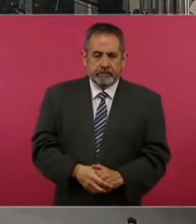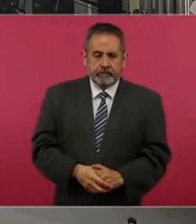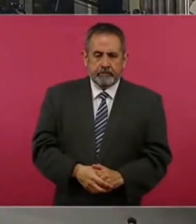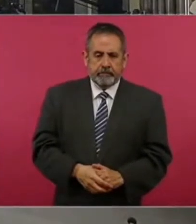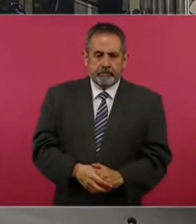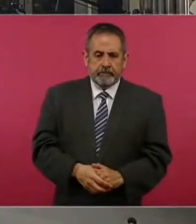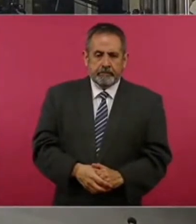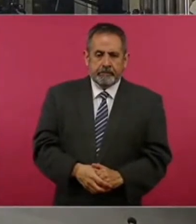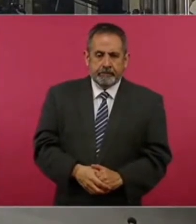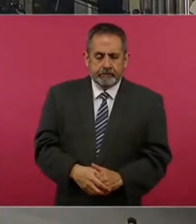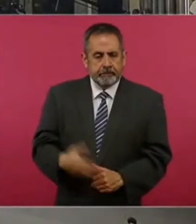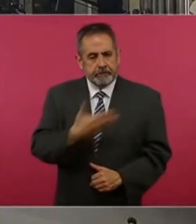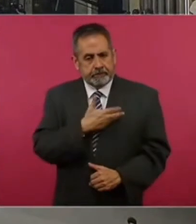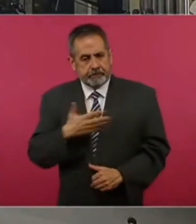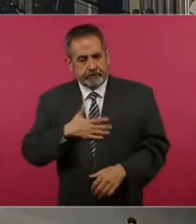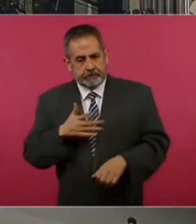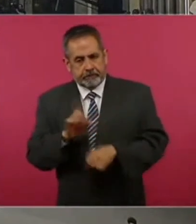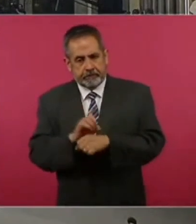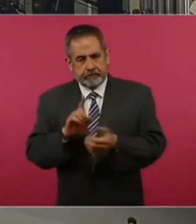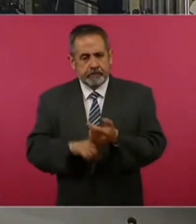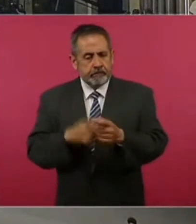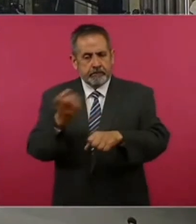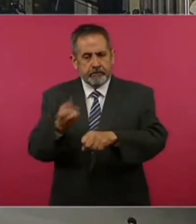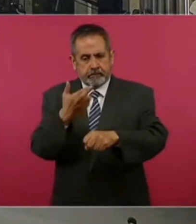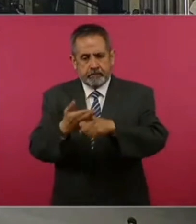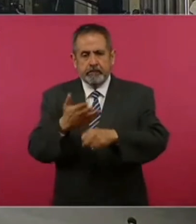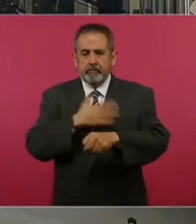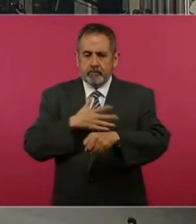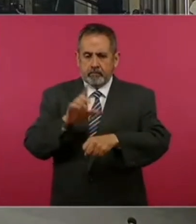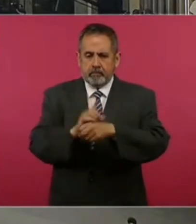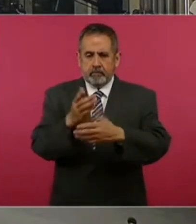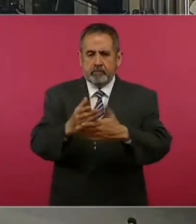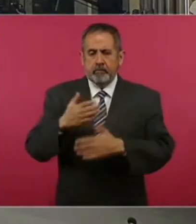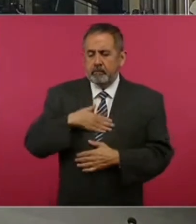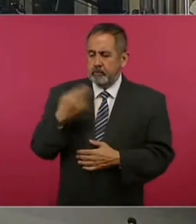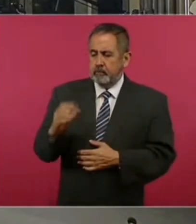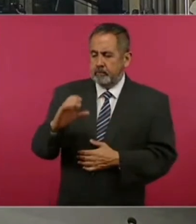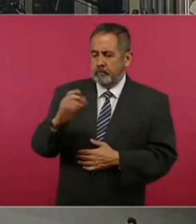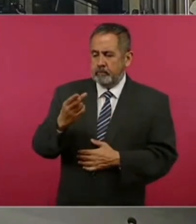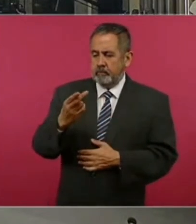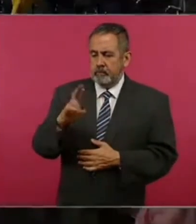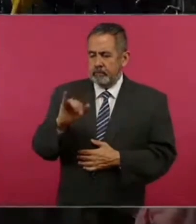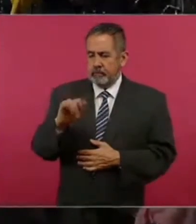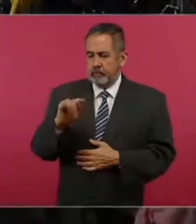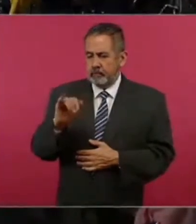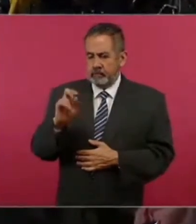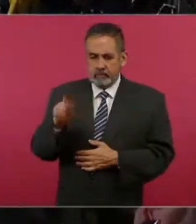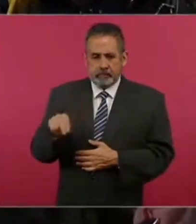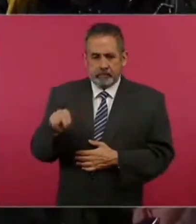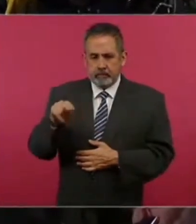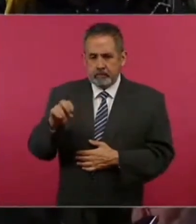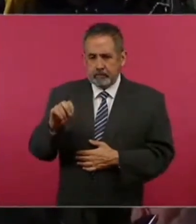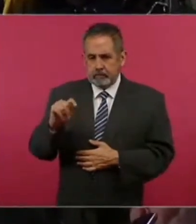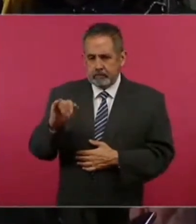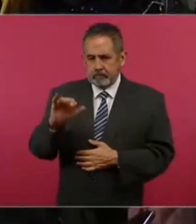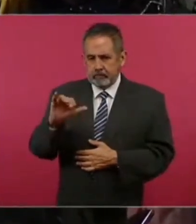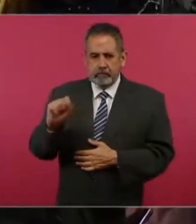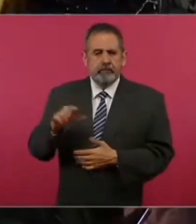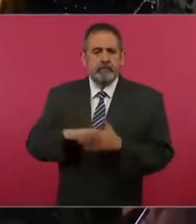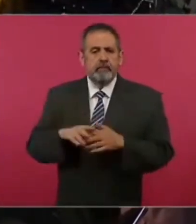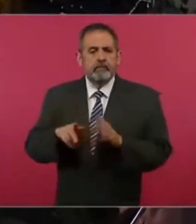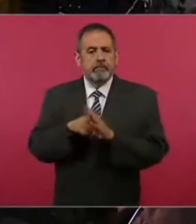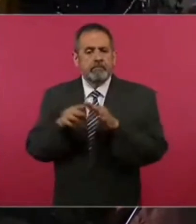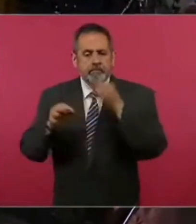presiento Buenos días y secretarios buenos días Cristian Bautista del portal de noticias cuarto de prensa también periodista